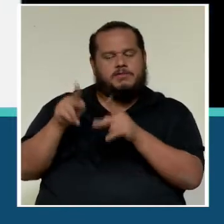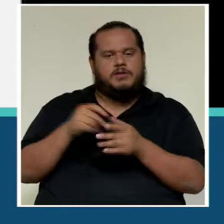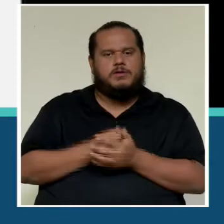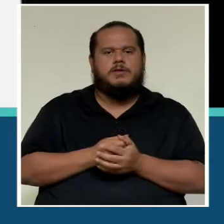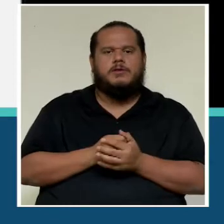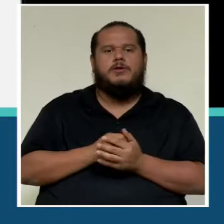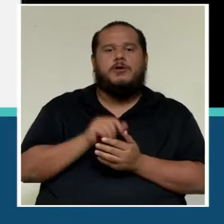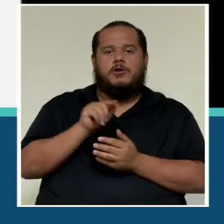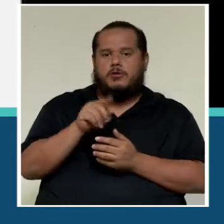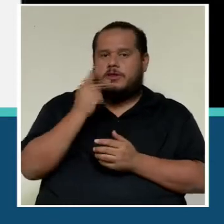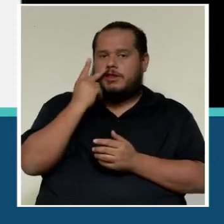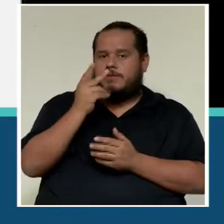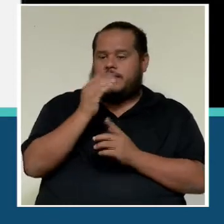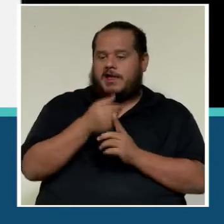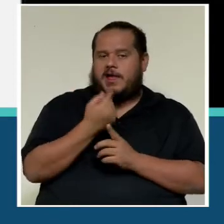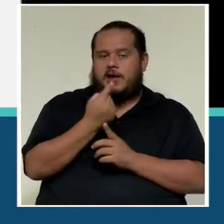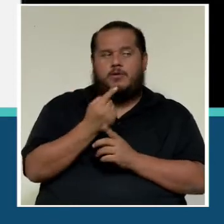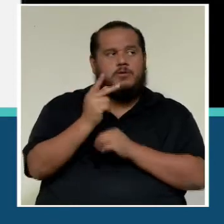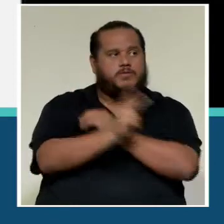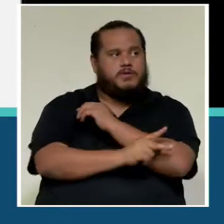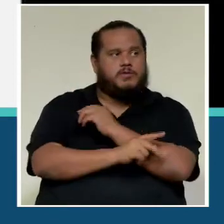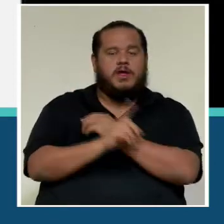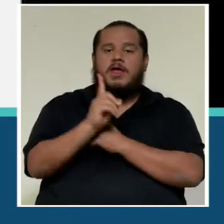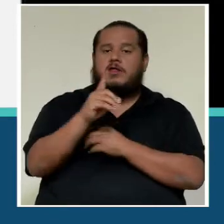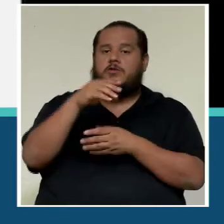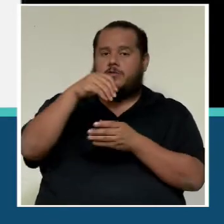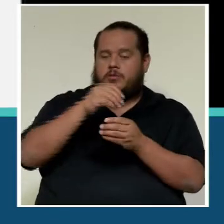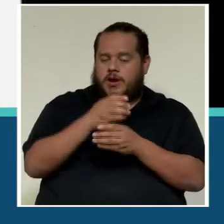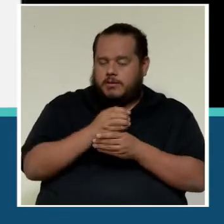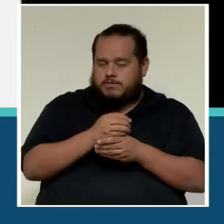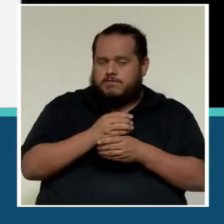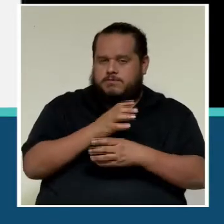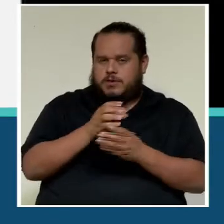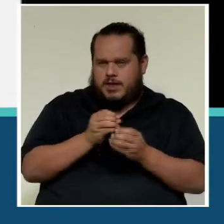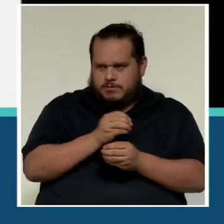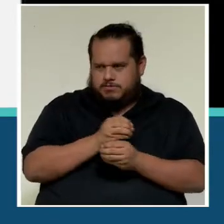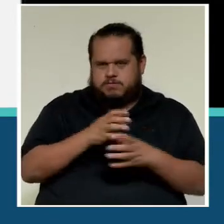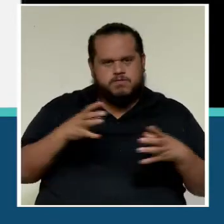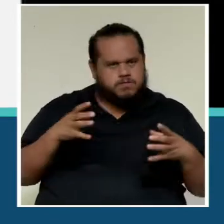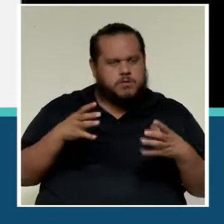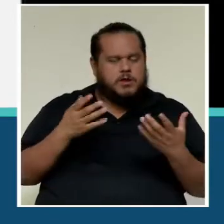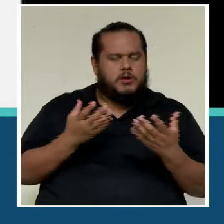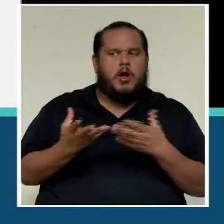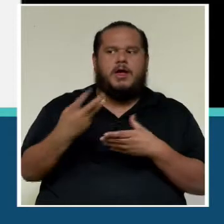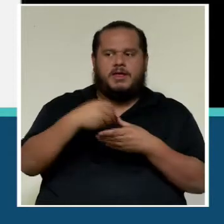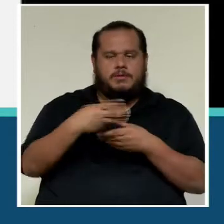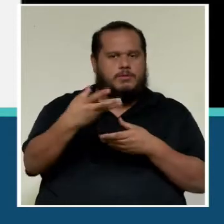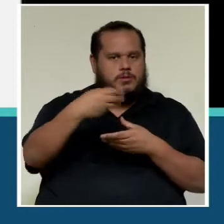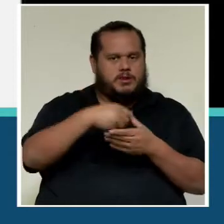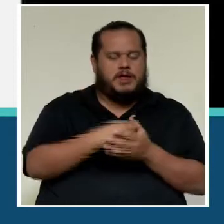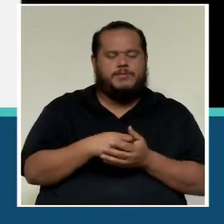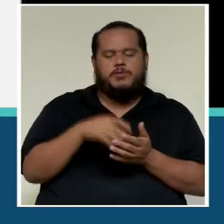están viendo en cada uno de los países es una inflación totalmente importada. Yo diría que en un